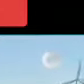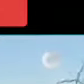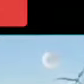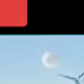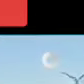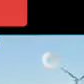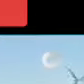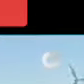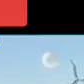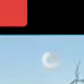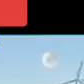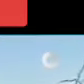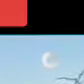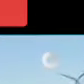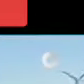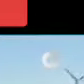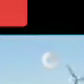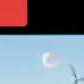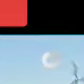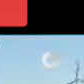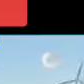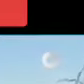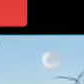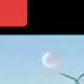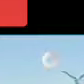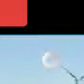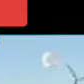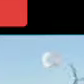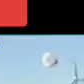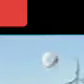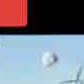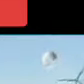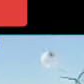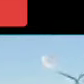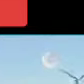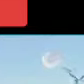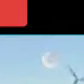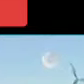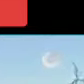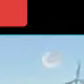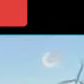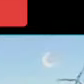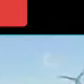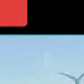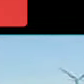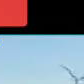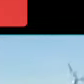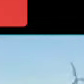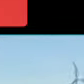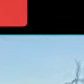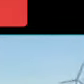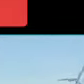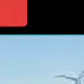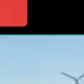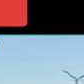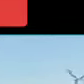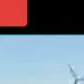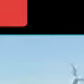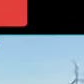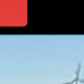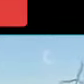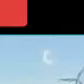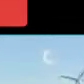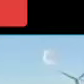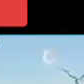las hélices de los aerogeneradores, sino también las promesas de las empresas de energía eólica, como Parque Eólica